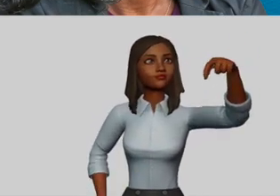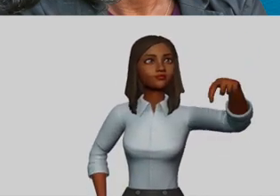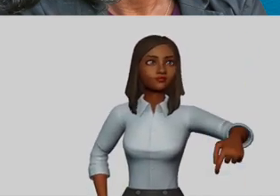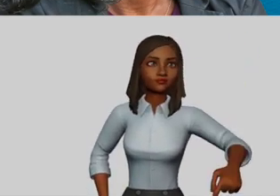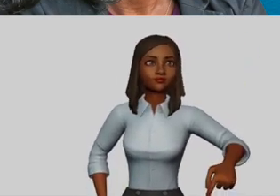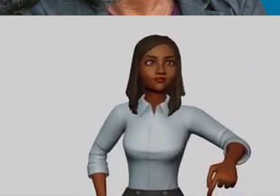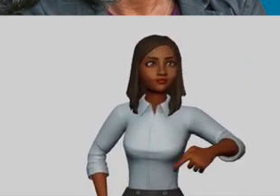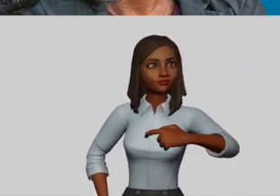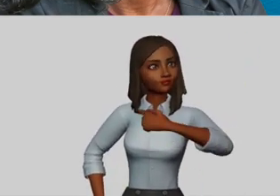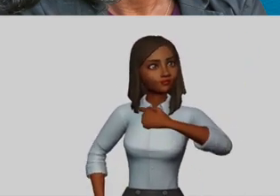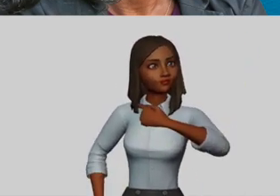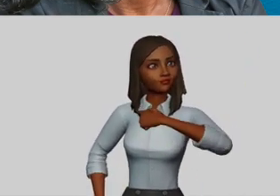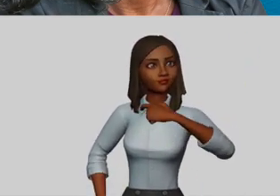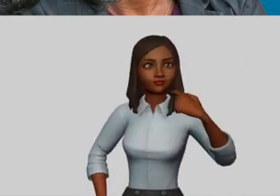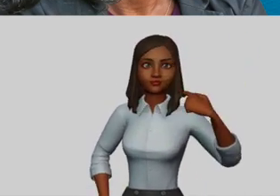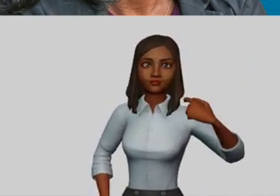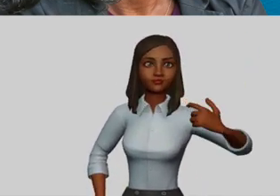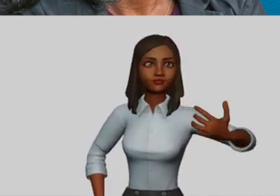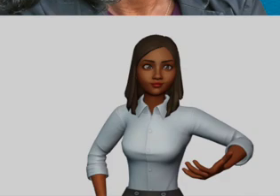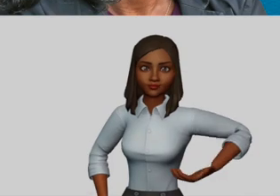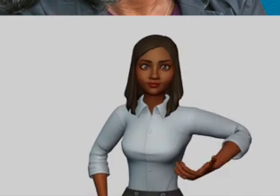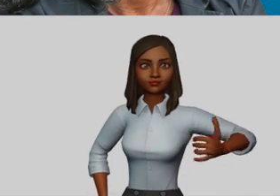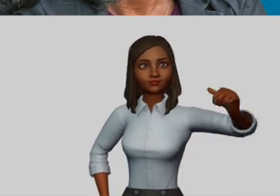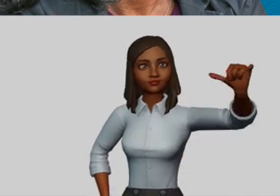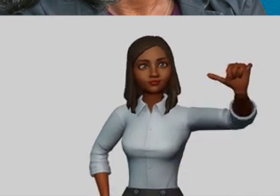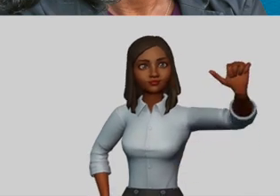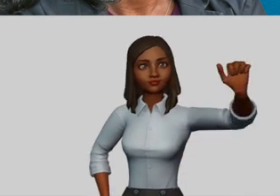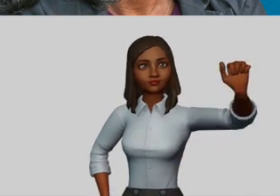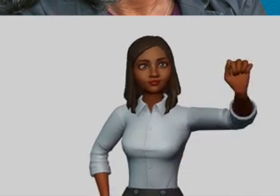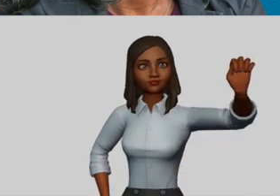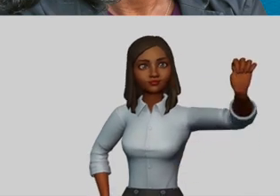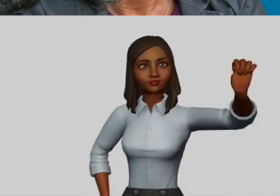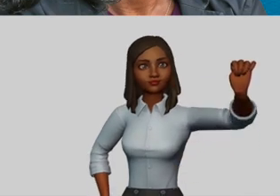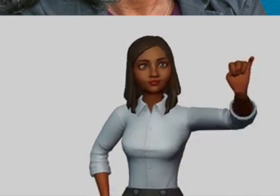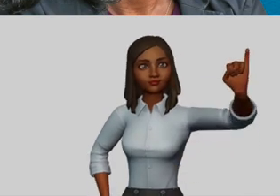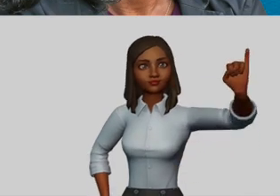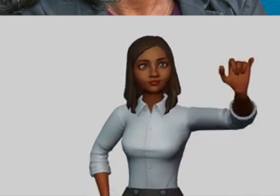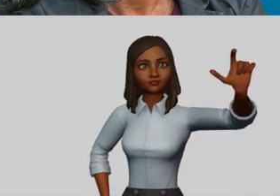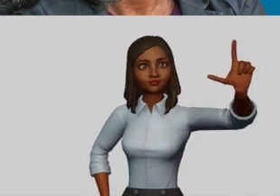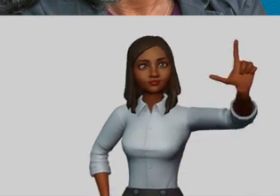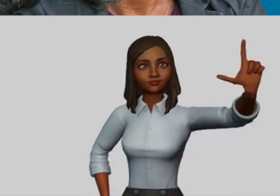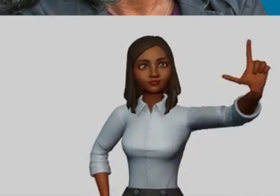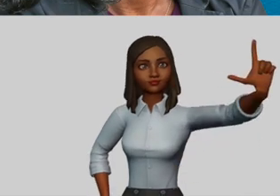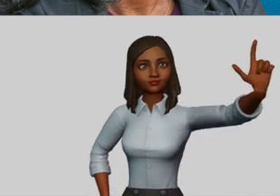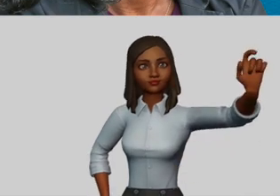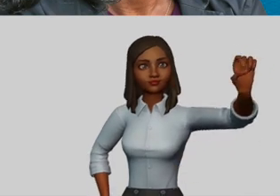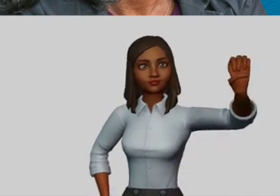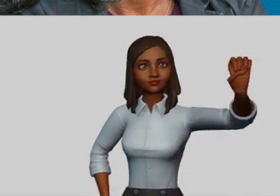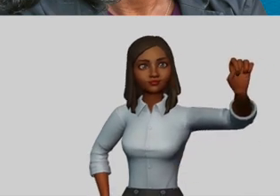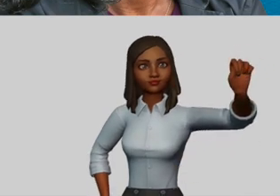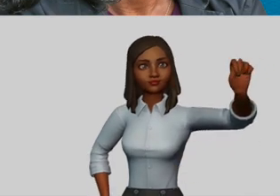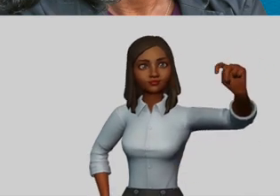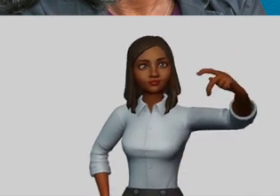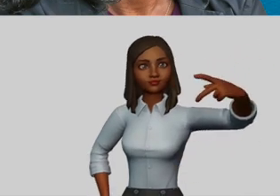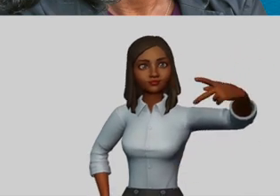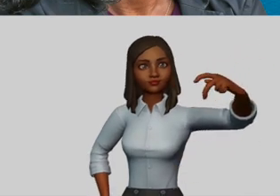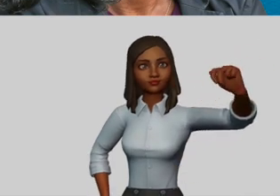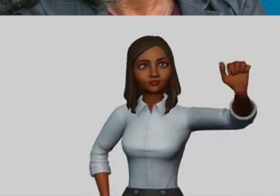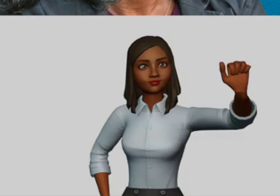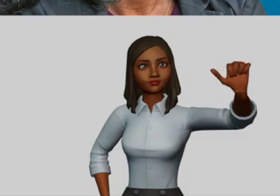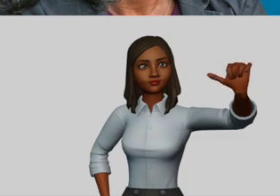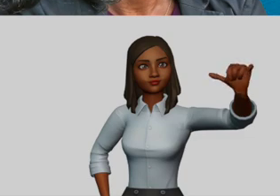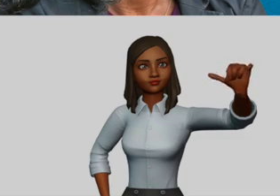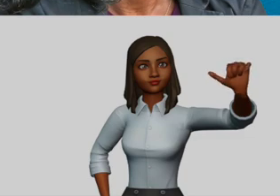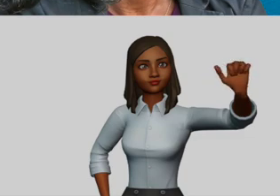enamoré, me enamoré mucho con la educación, con el libro Nacho. Así que tuve